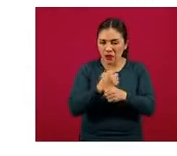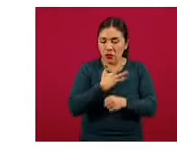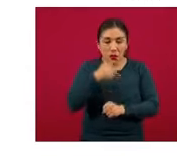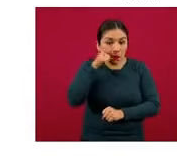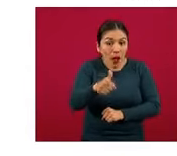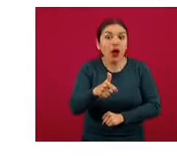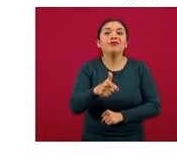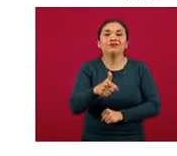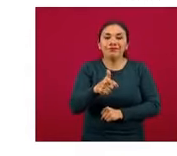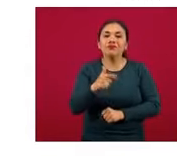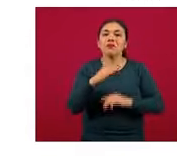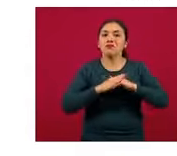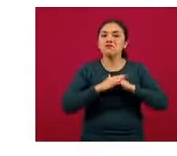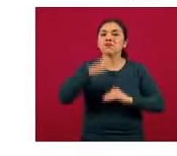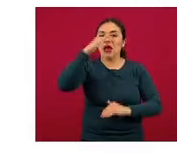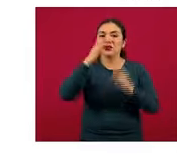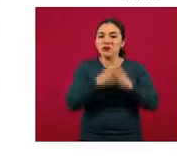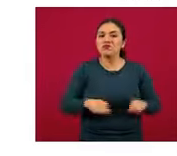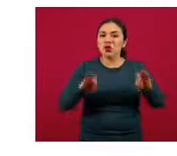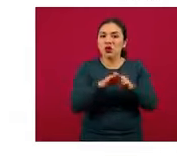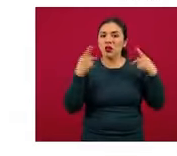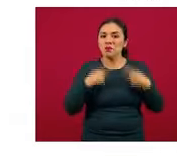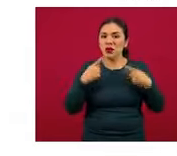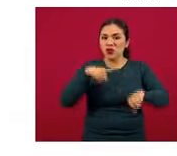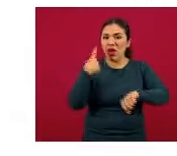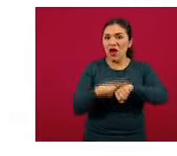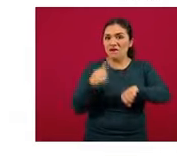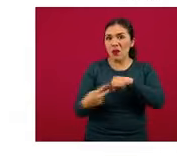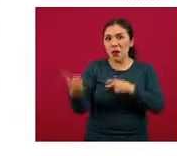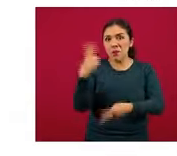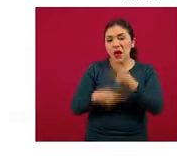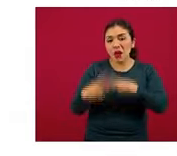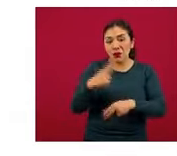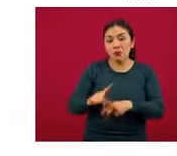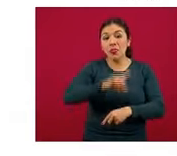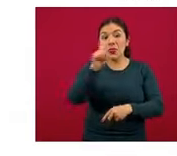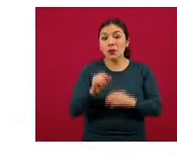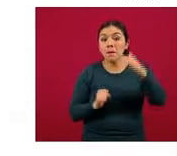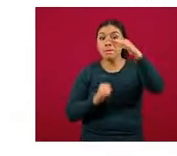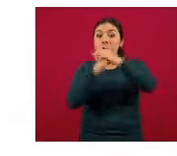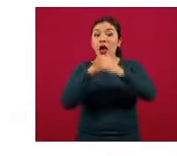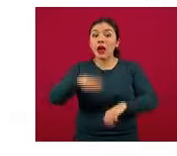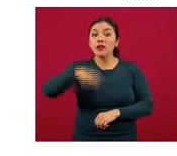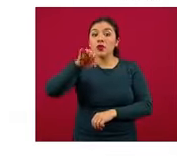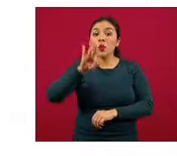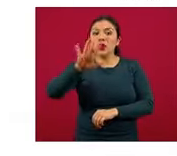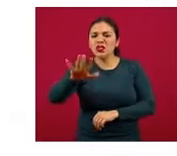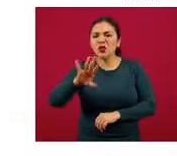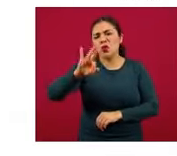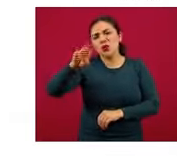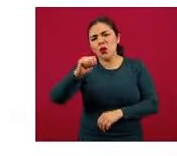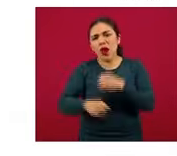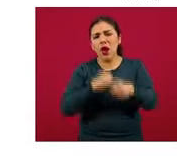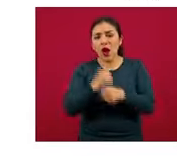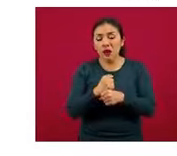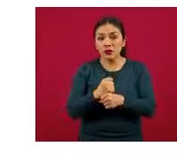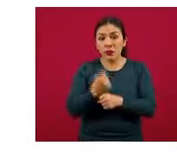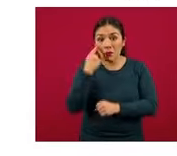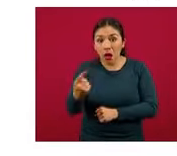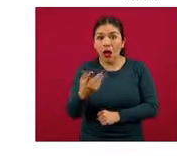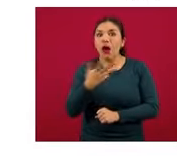empezamos a ver un incremento importante de la afectación, pues una vez que este llega a los 45 y 49